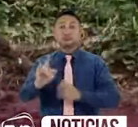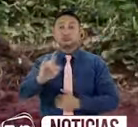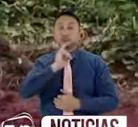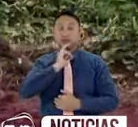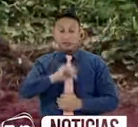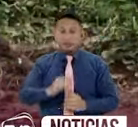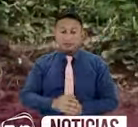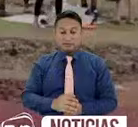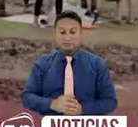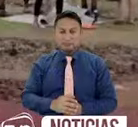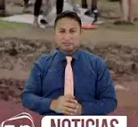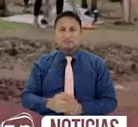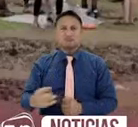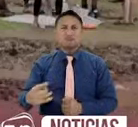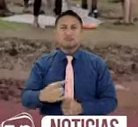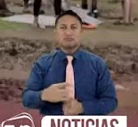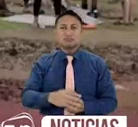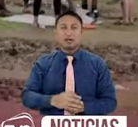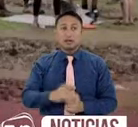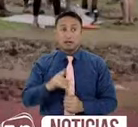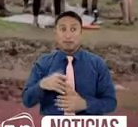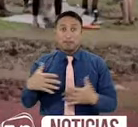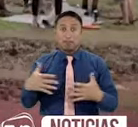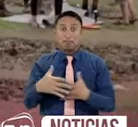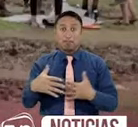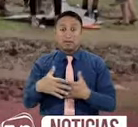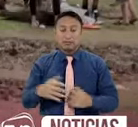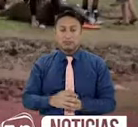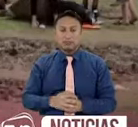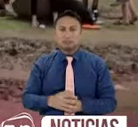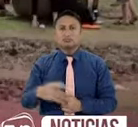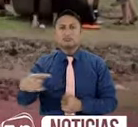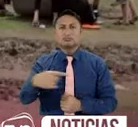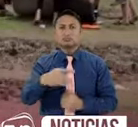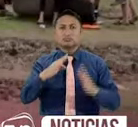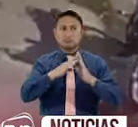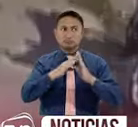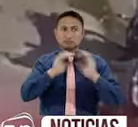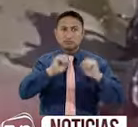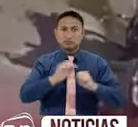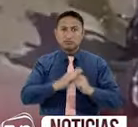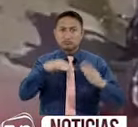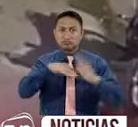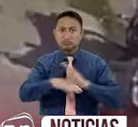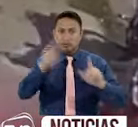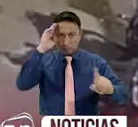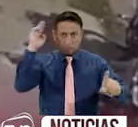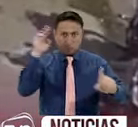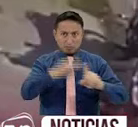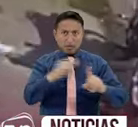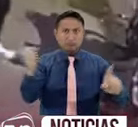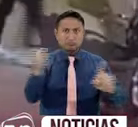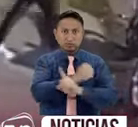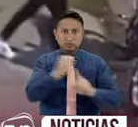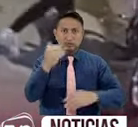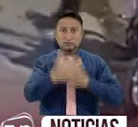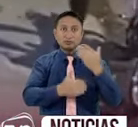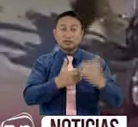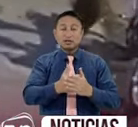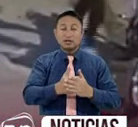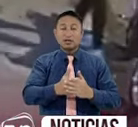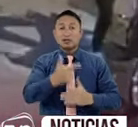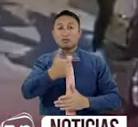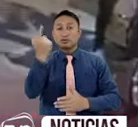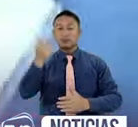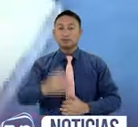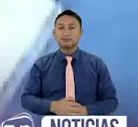razón miedo las amenazas tocaron la puerta de su hogar comenzaron con mensajes violentos y luego siguieron las extorsiones vivir